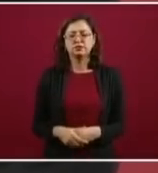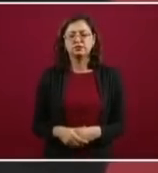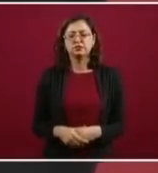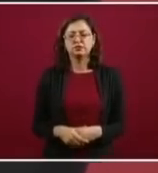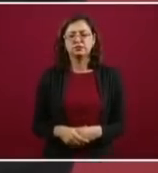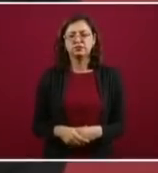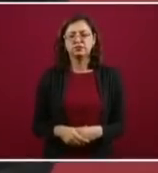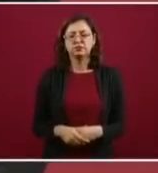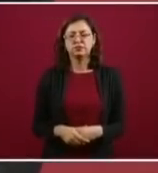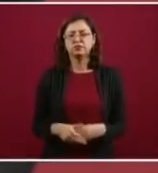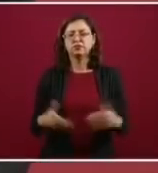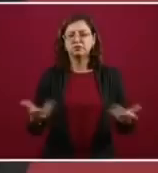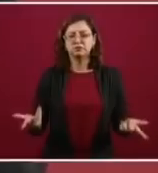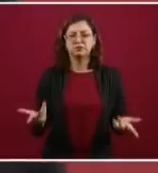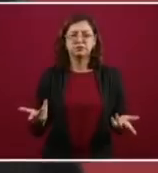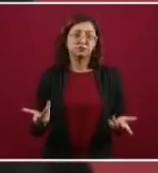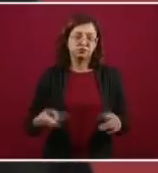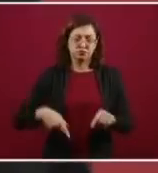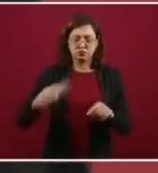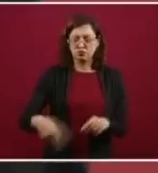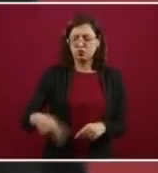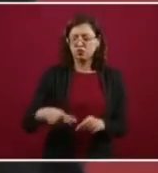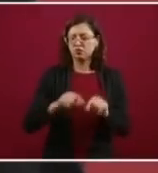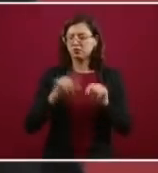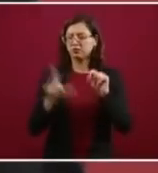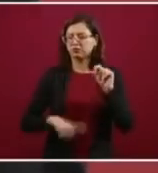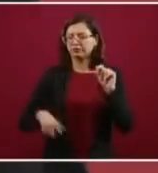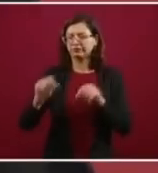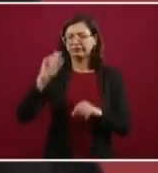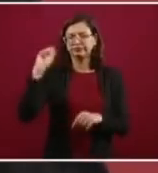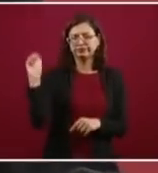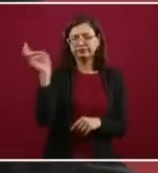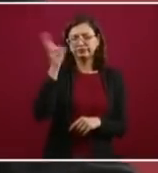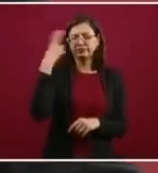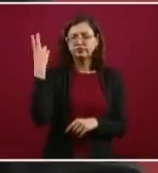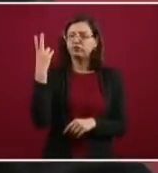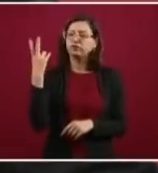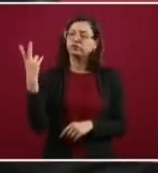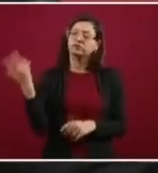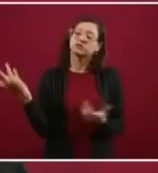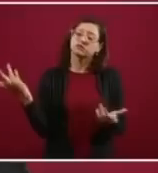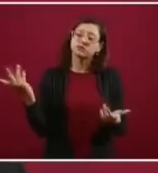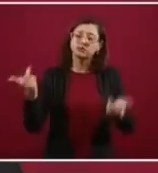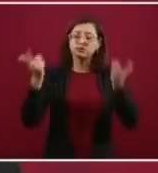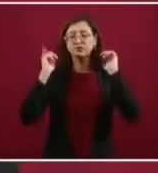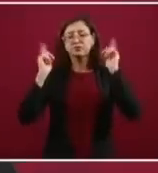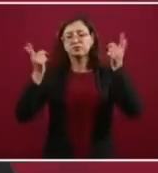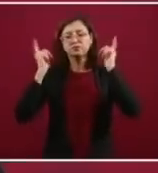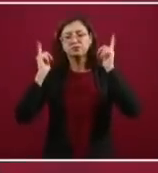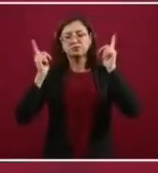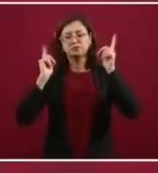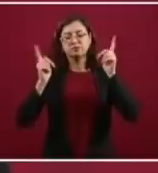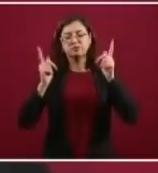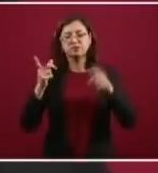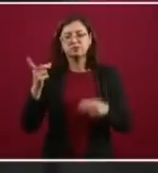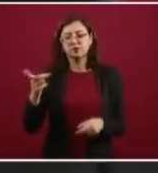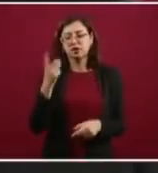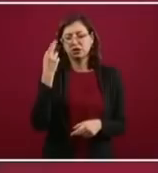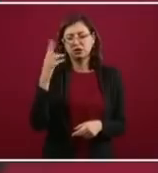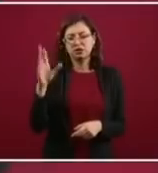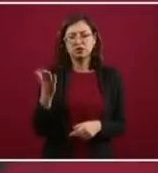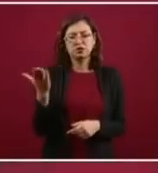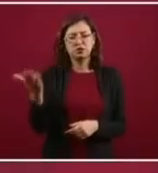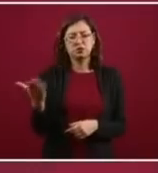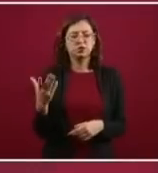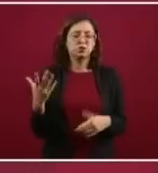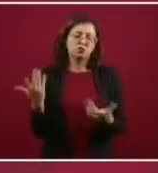nuestra universidad, y le deseo al doctor Gawler